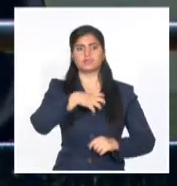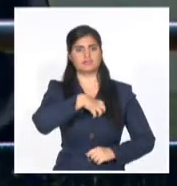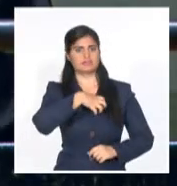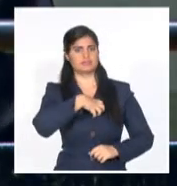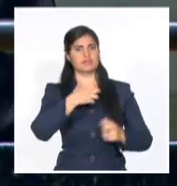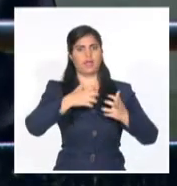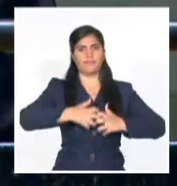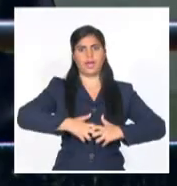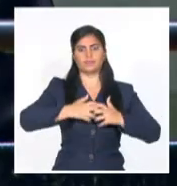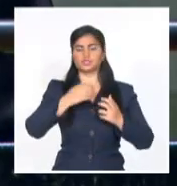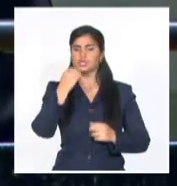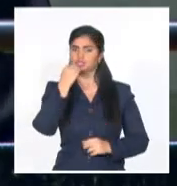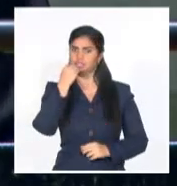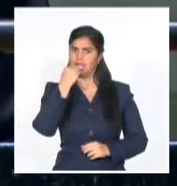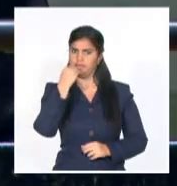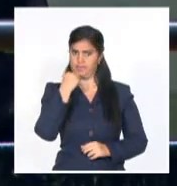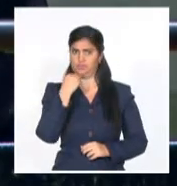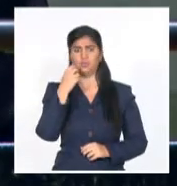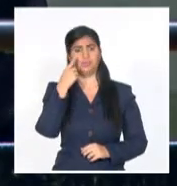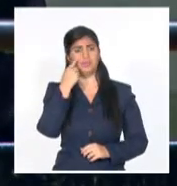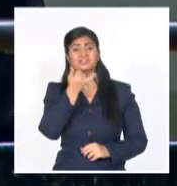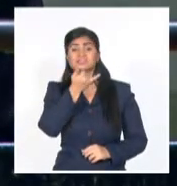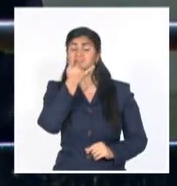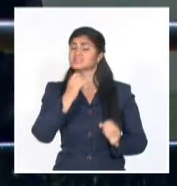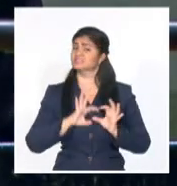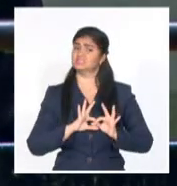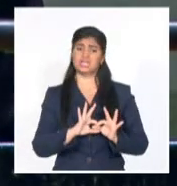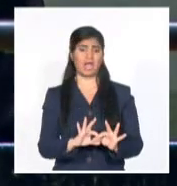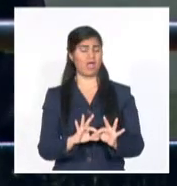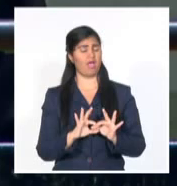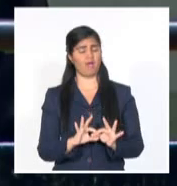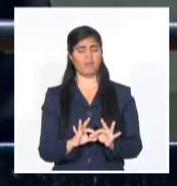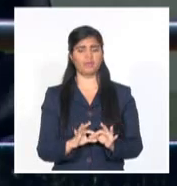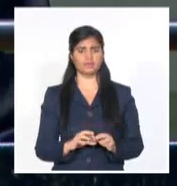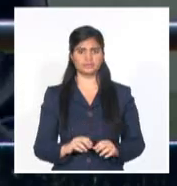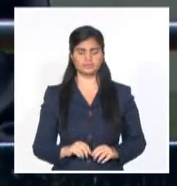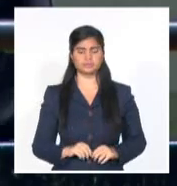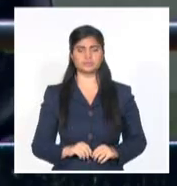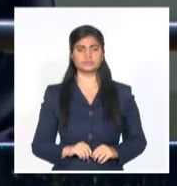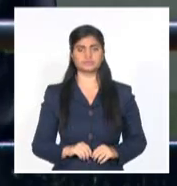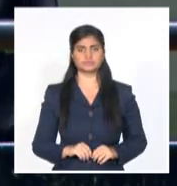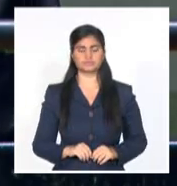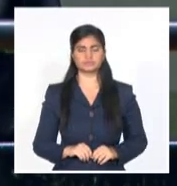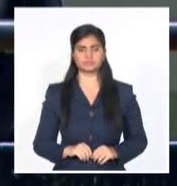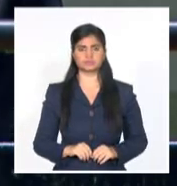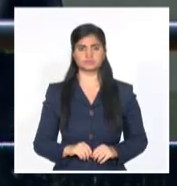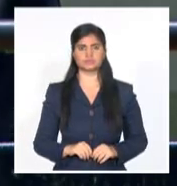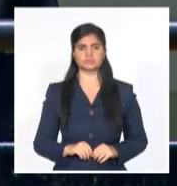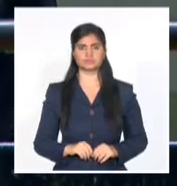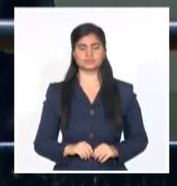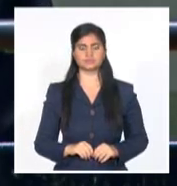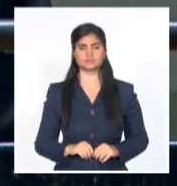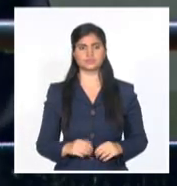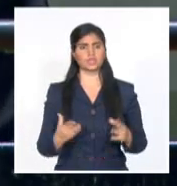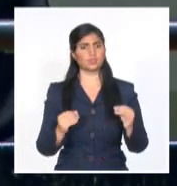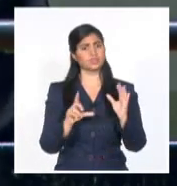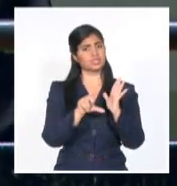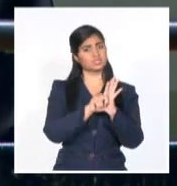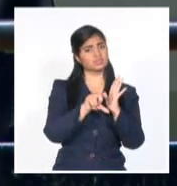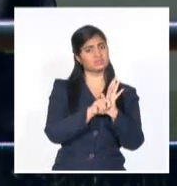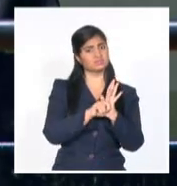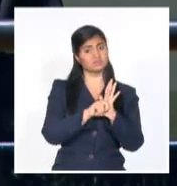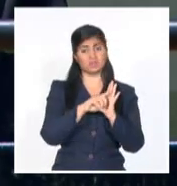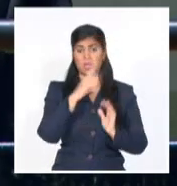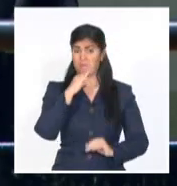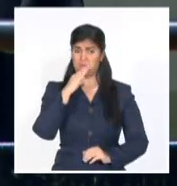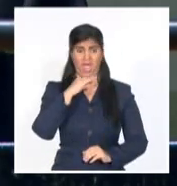de alimentos que se ve gravemente afectada. Bajo estrictas licencias, Cuba